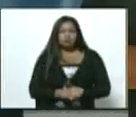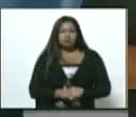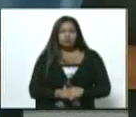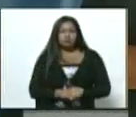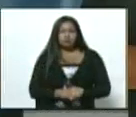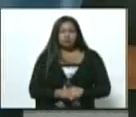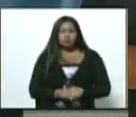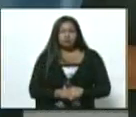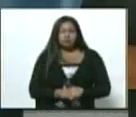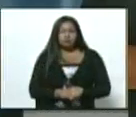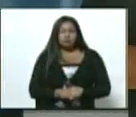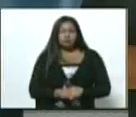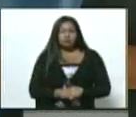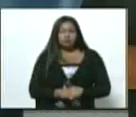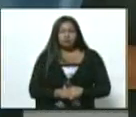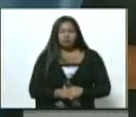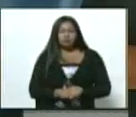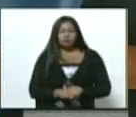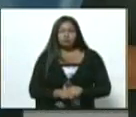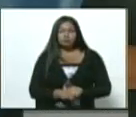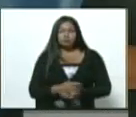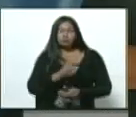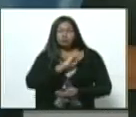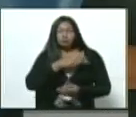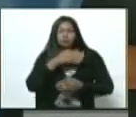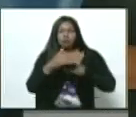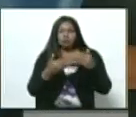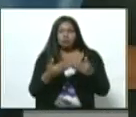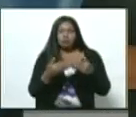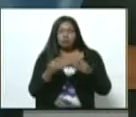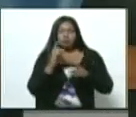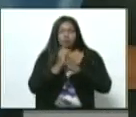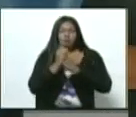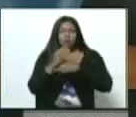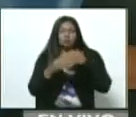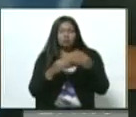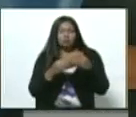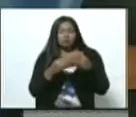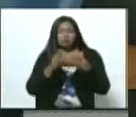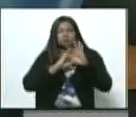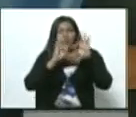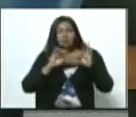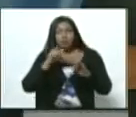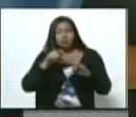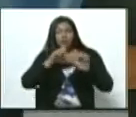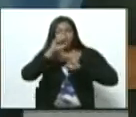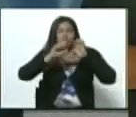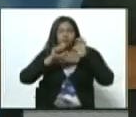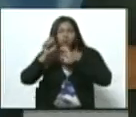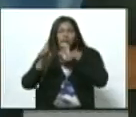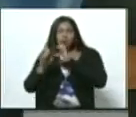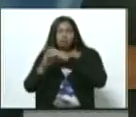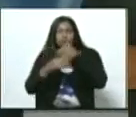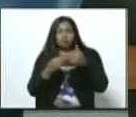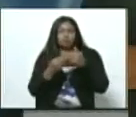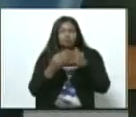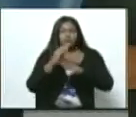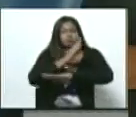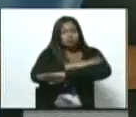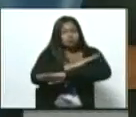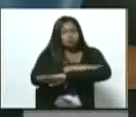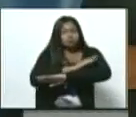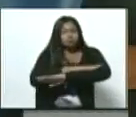este Poder Ciudadano tiene la cualidad, tiene la competencia también de evaluar el comportamiento de